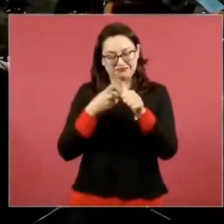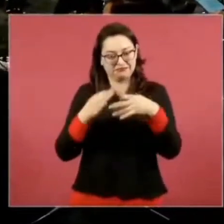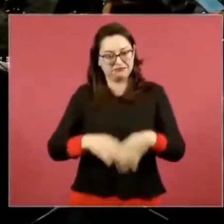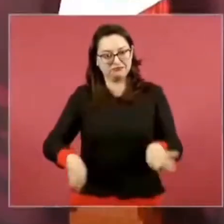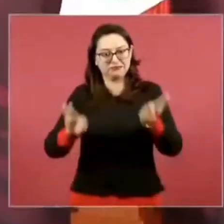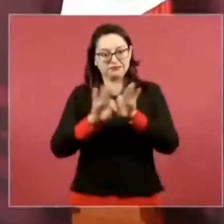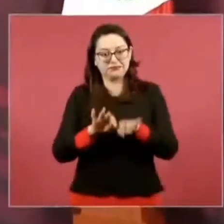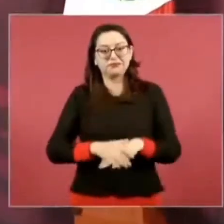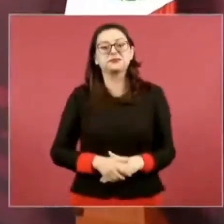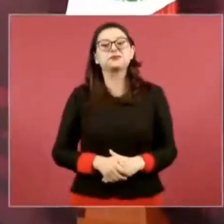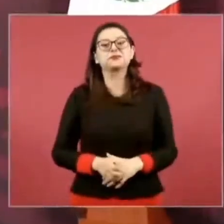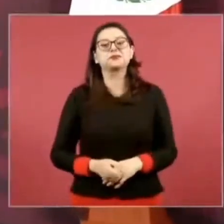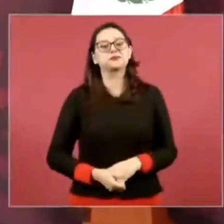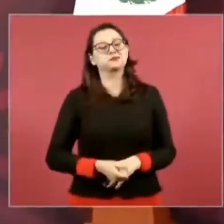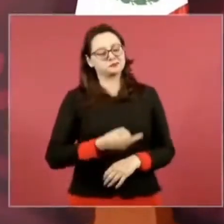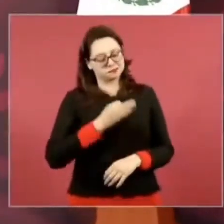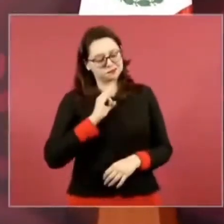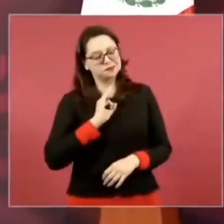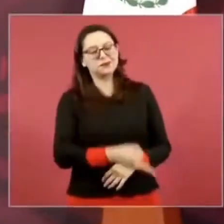Y me aceptó,